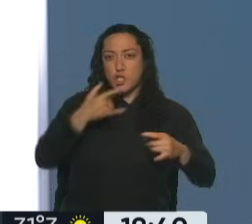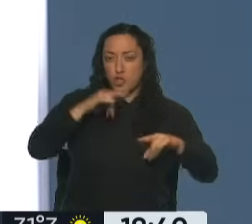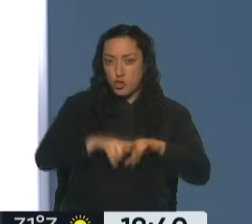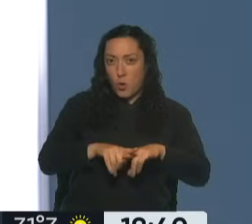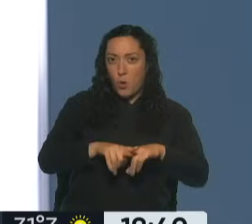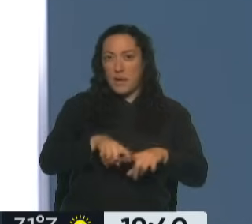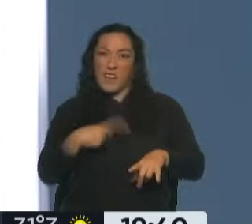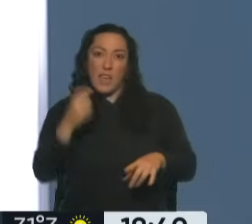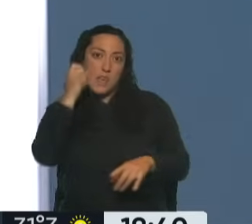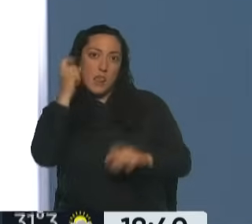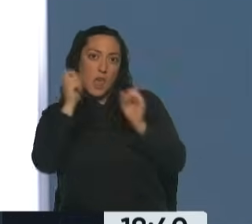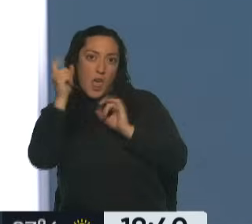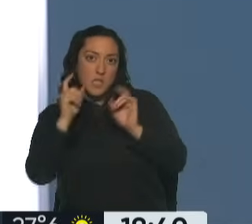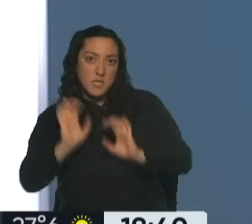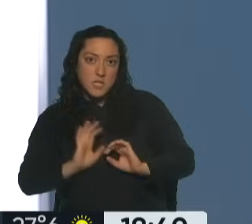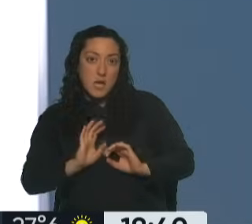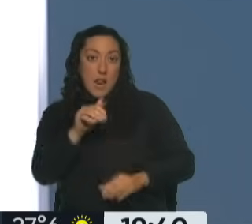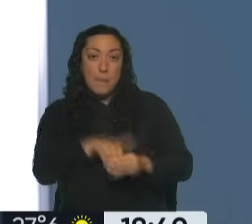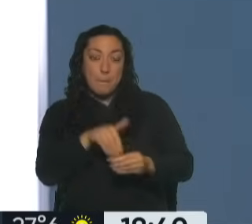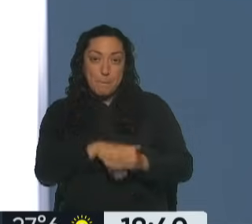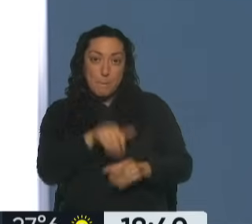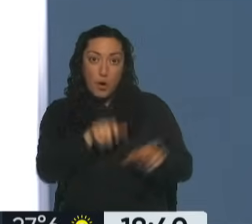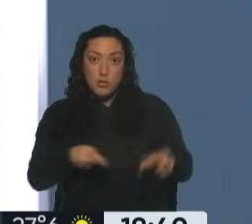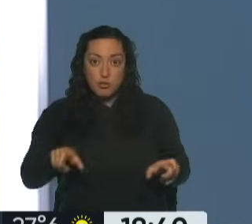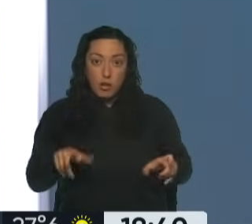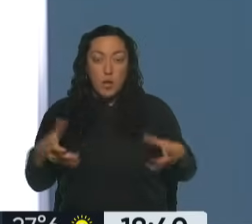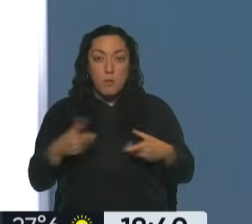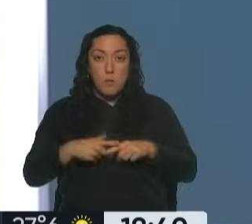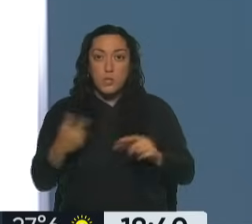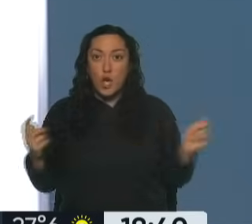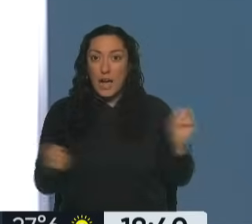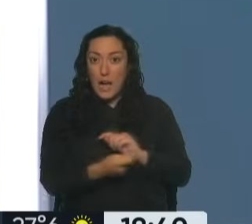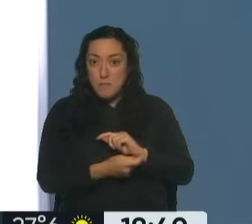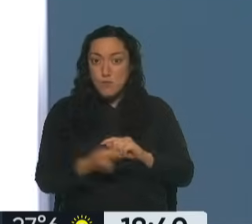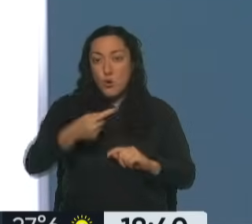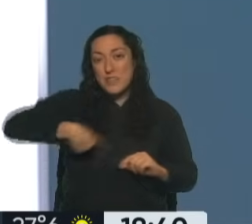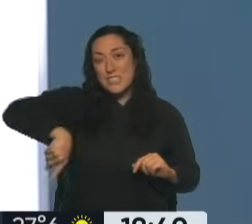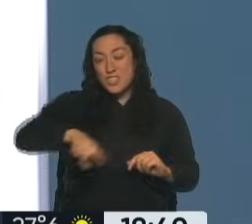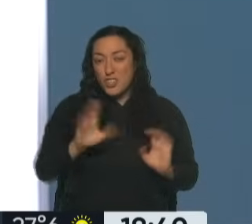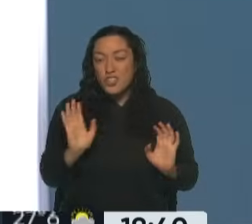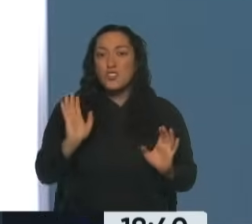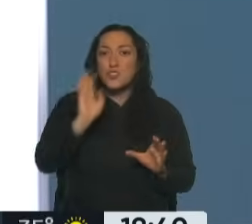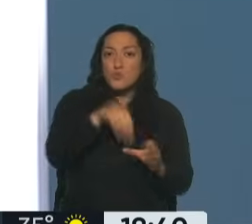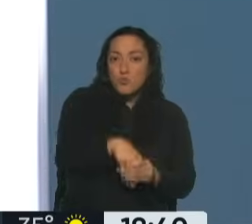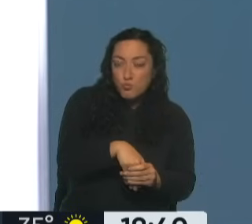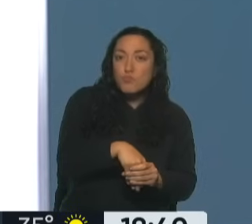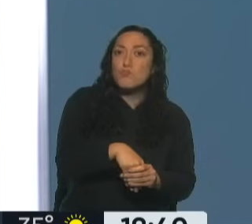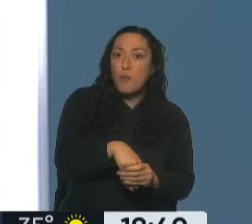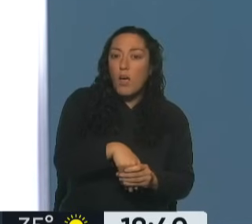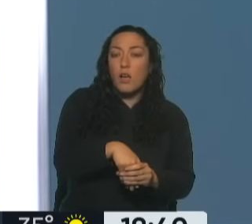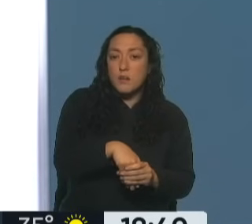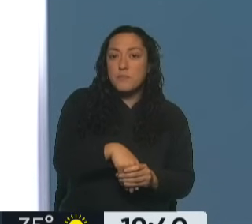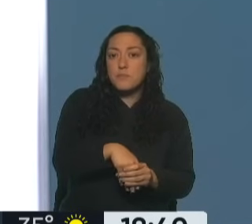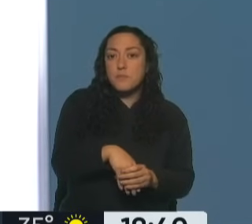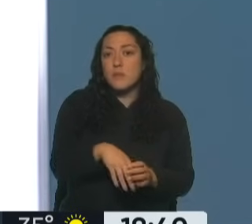antes que las ideas. El electorado que se le sumó principalmente de Juntos por el Cambio es un electorado que tuvo un